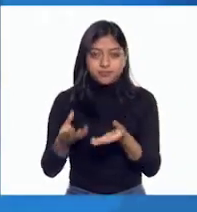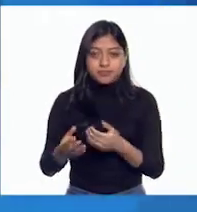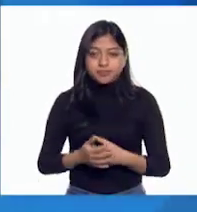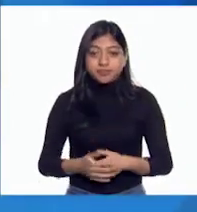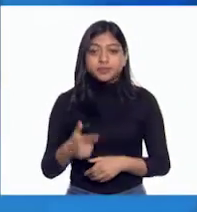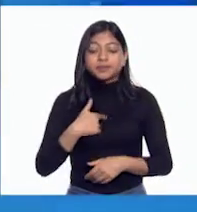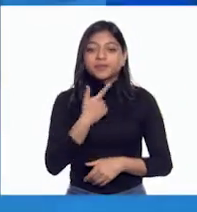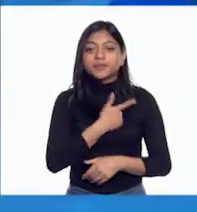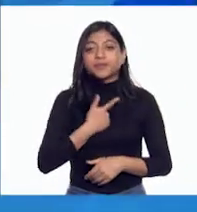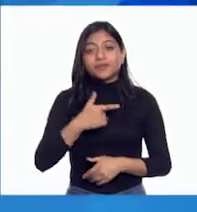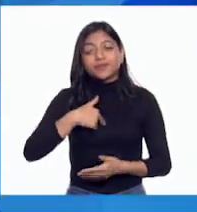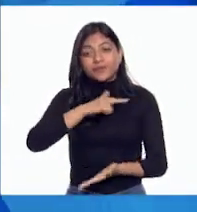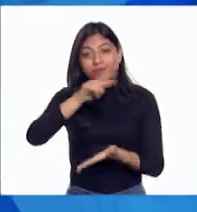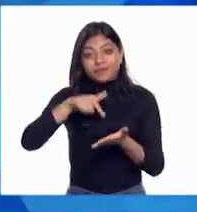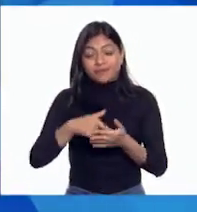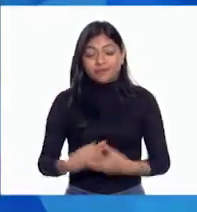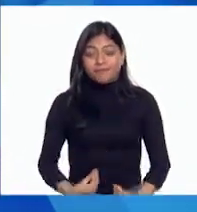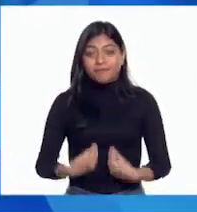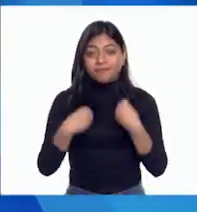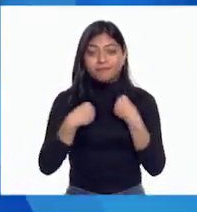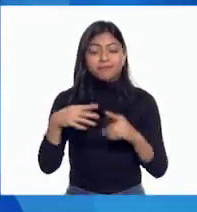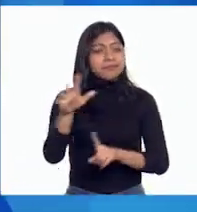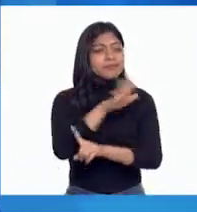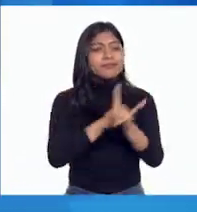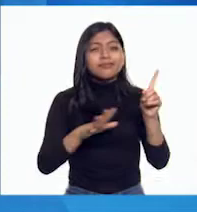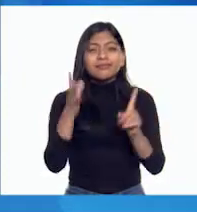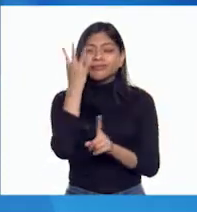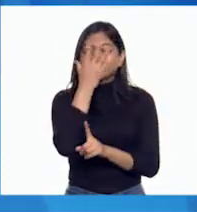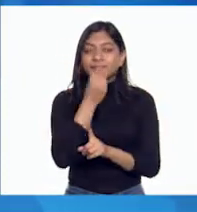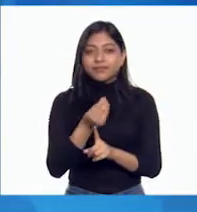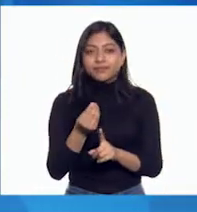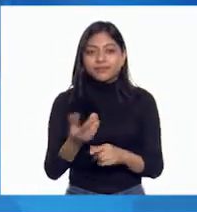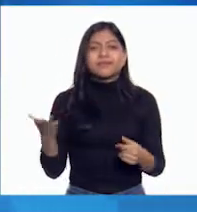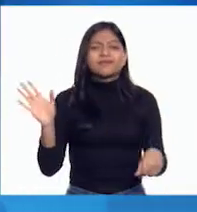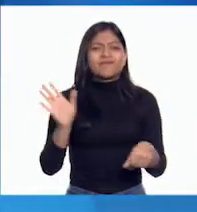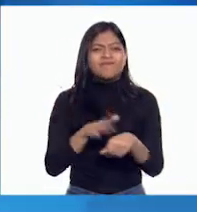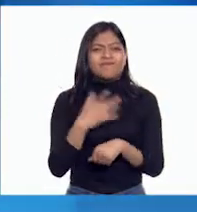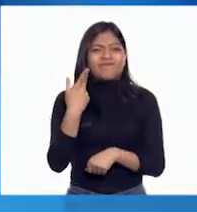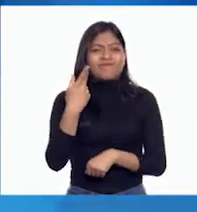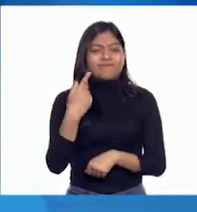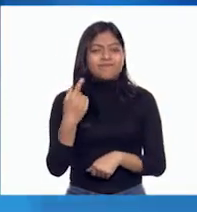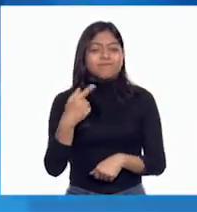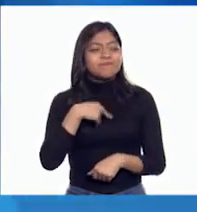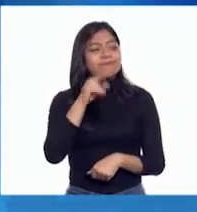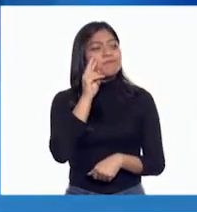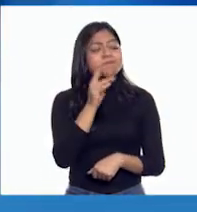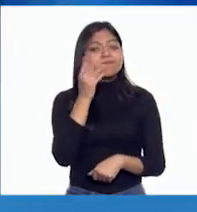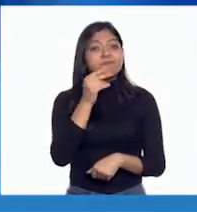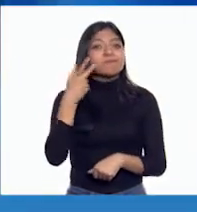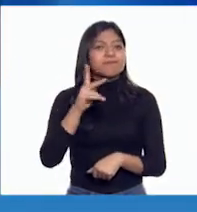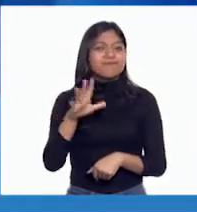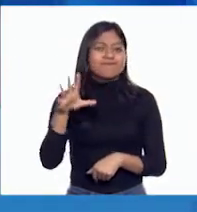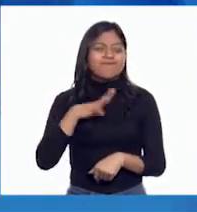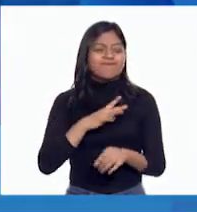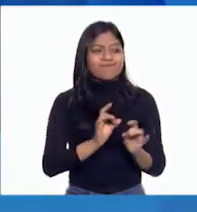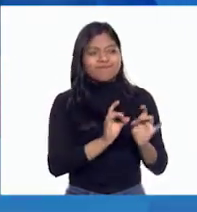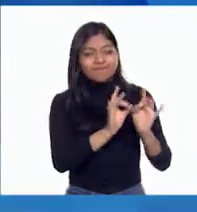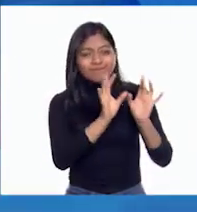Me encanta el lugar donde vivo. Pero hay muchas cosas que me ponen triste.